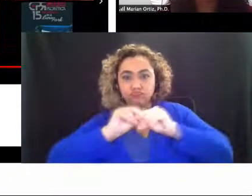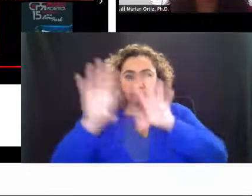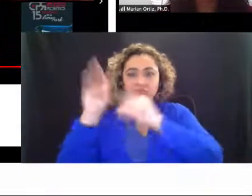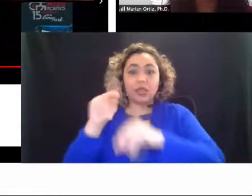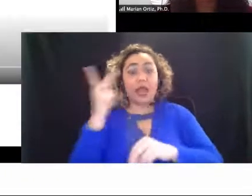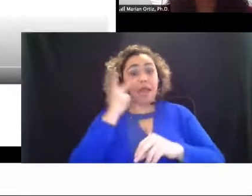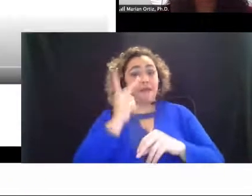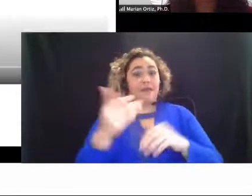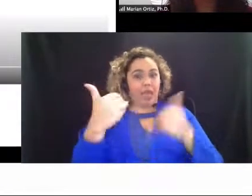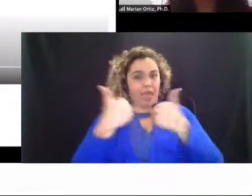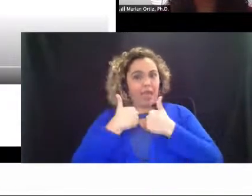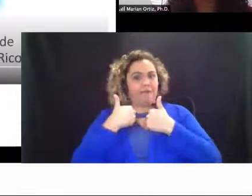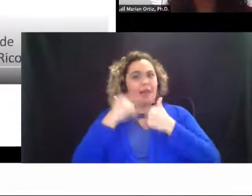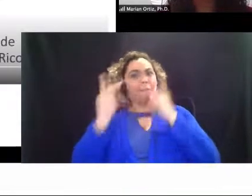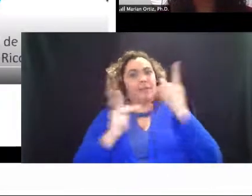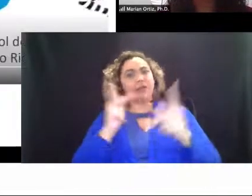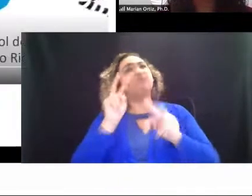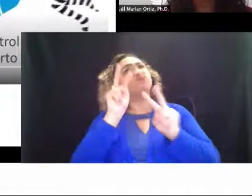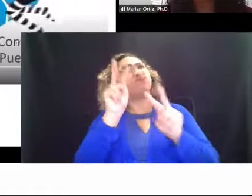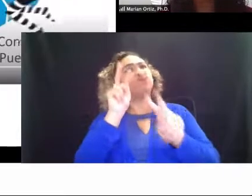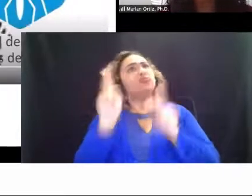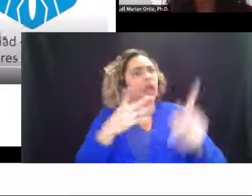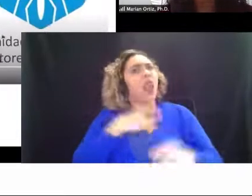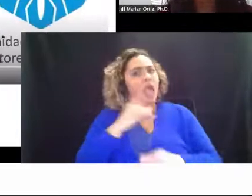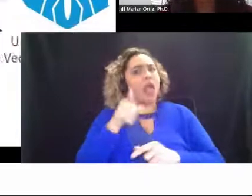estaba teniendo un impacto en las personas,